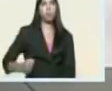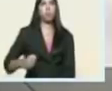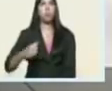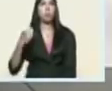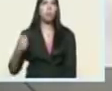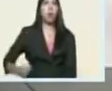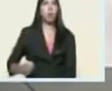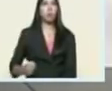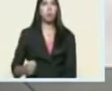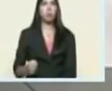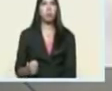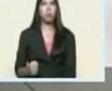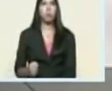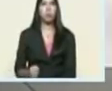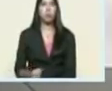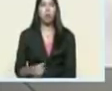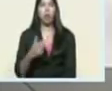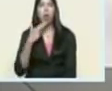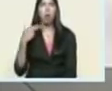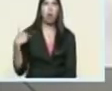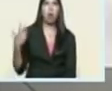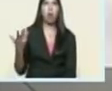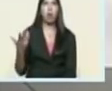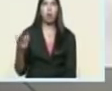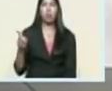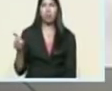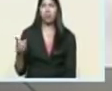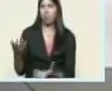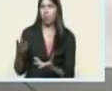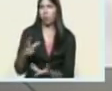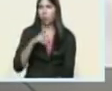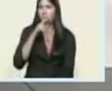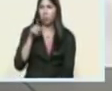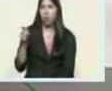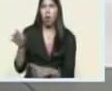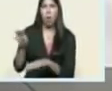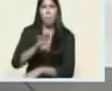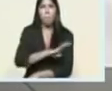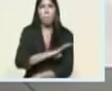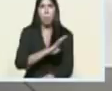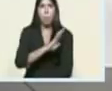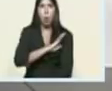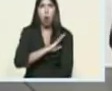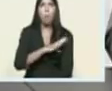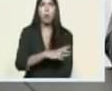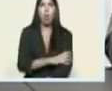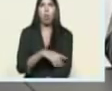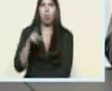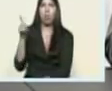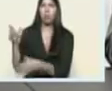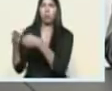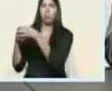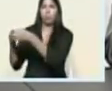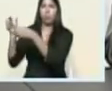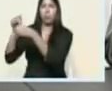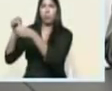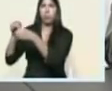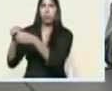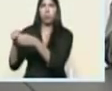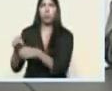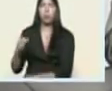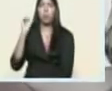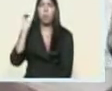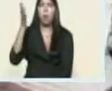una prepotencia propio de extremistas de derecha que dirigen el gobierno de los Estados Unidos. El discurso